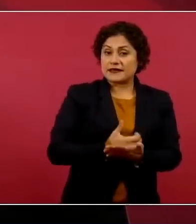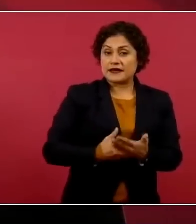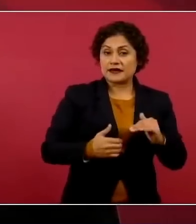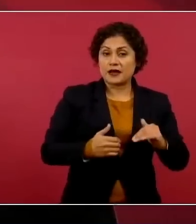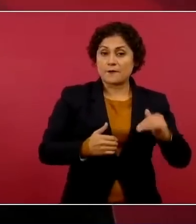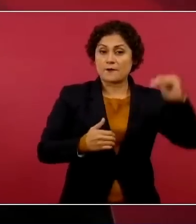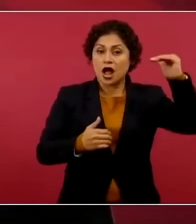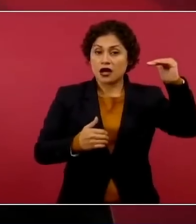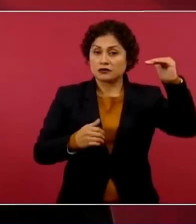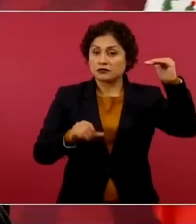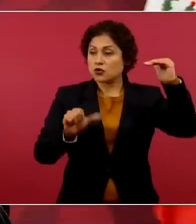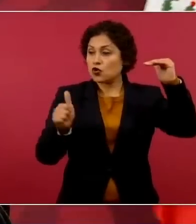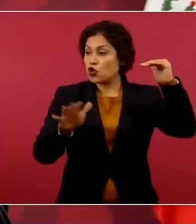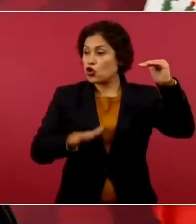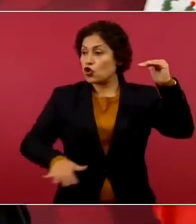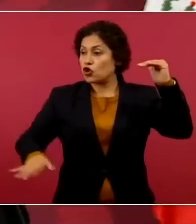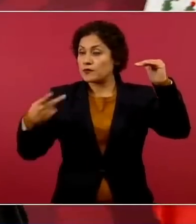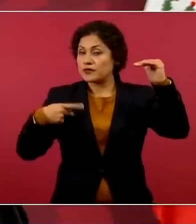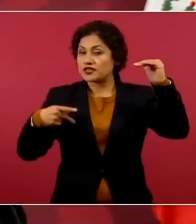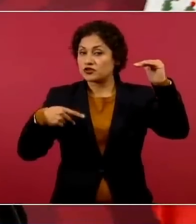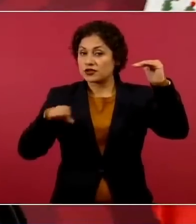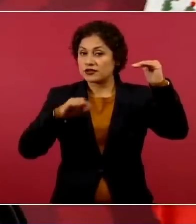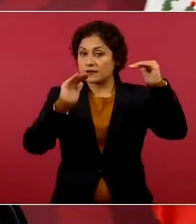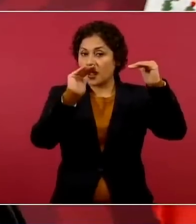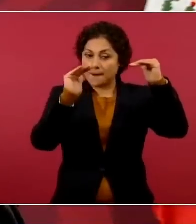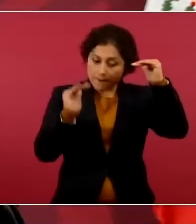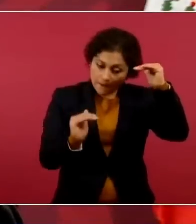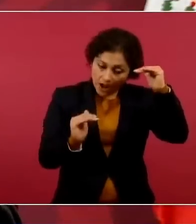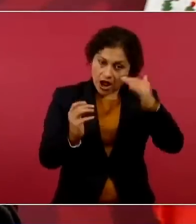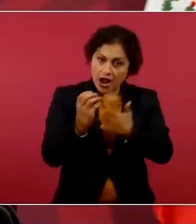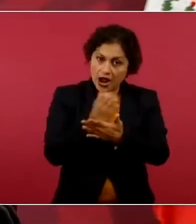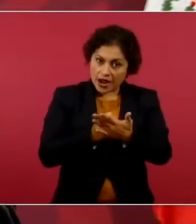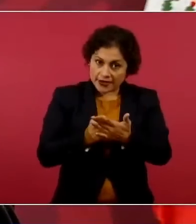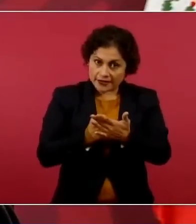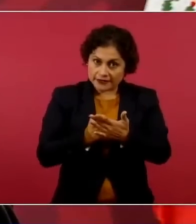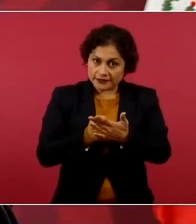presidente, pero se ampararon